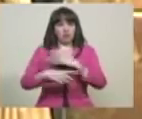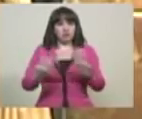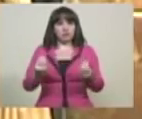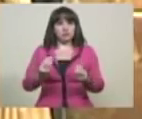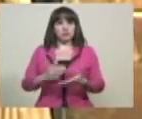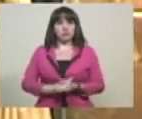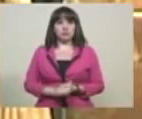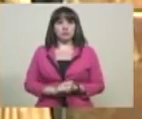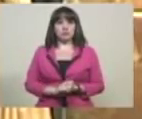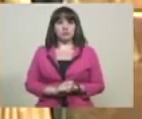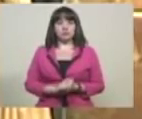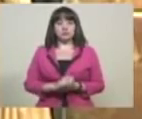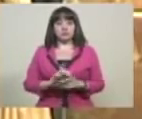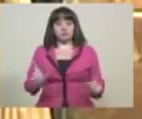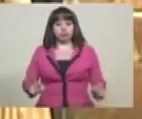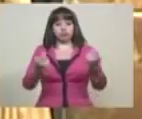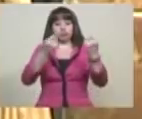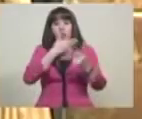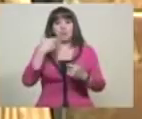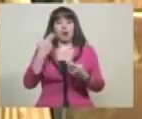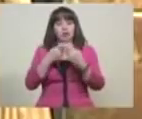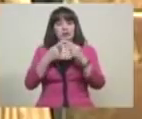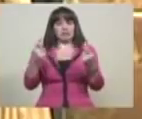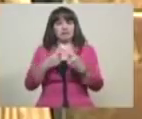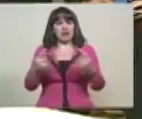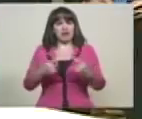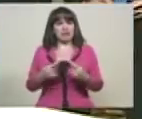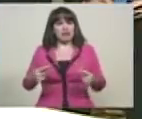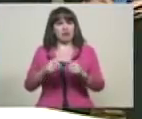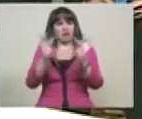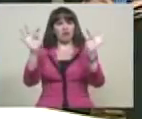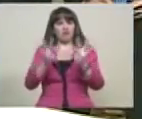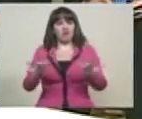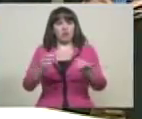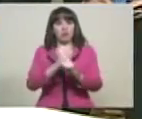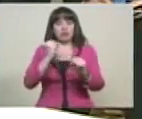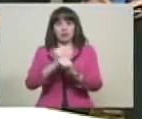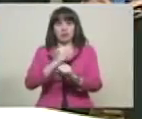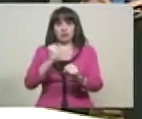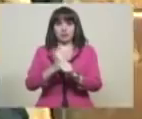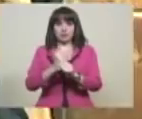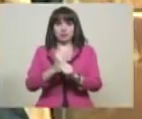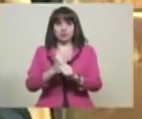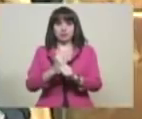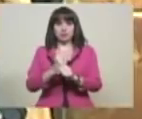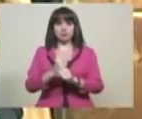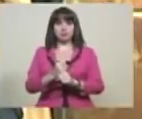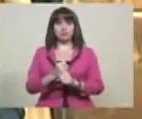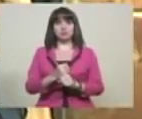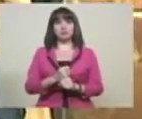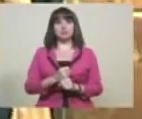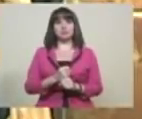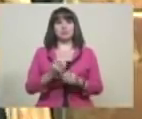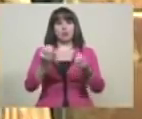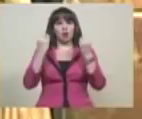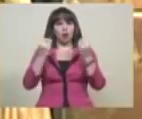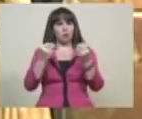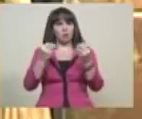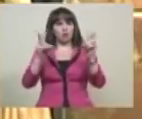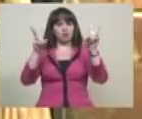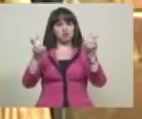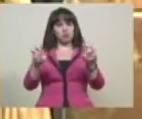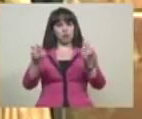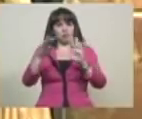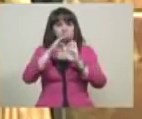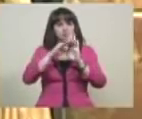Así hemos ido superando diversos mecanismos. Ahora, sin lugar a dudas, en el plano